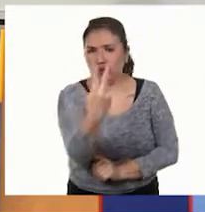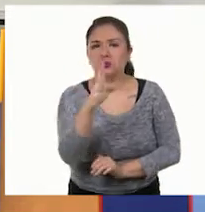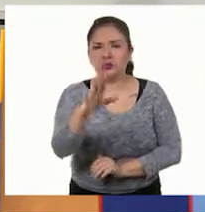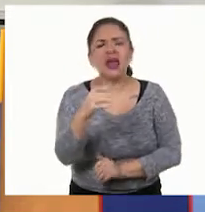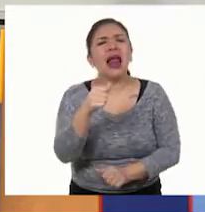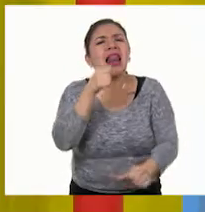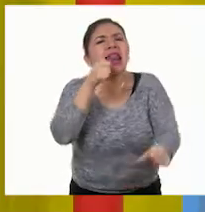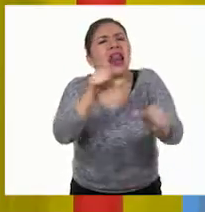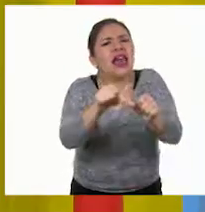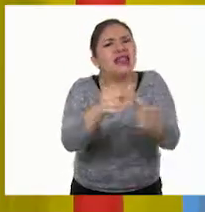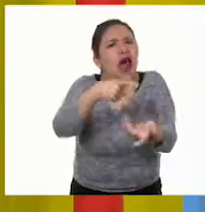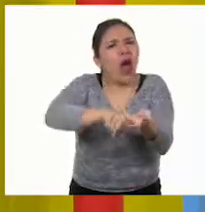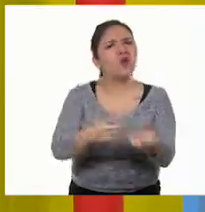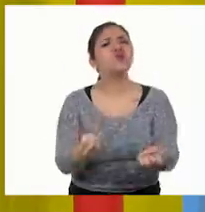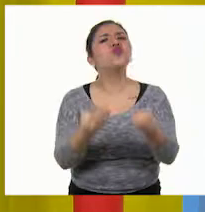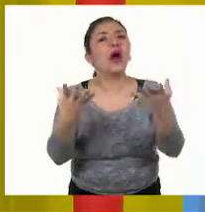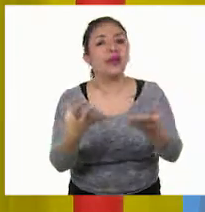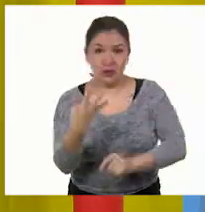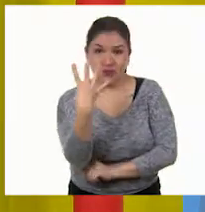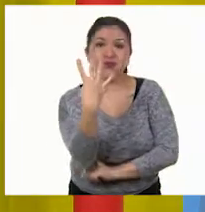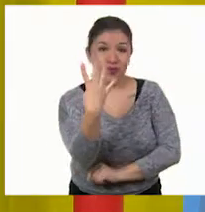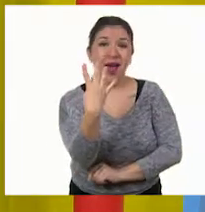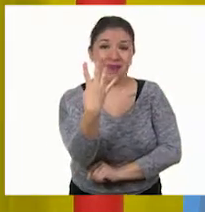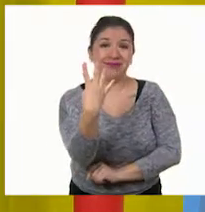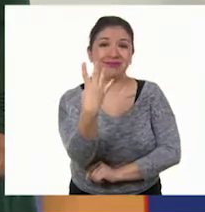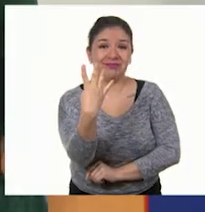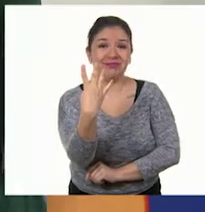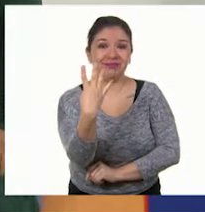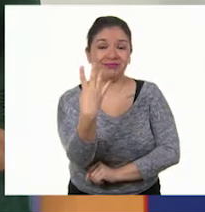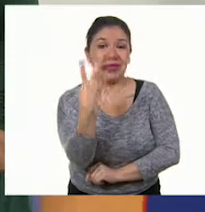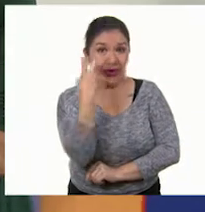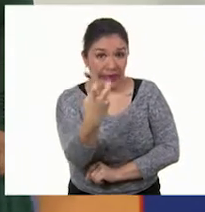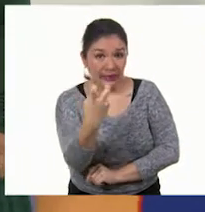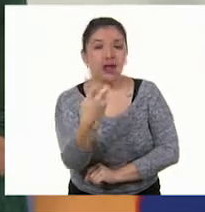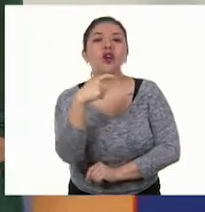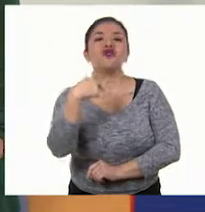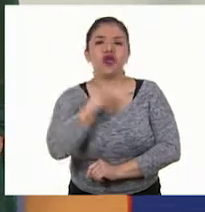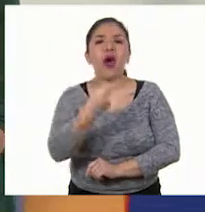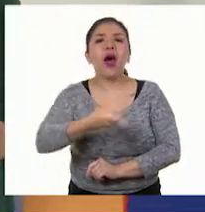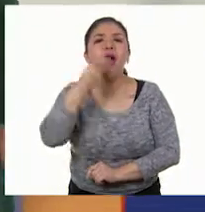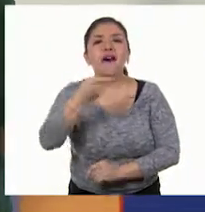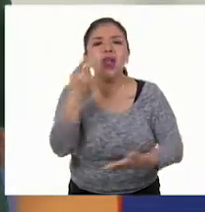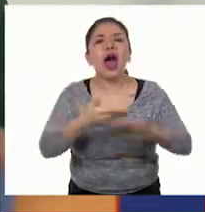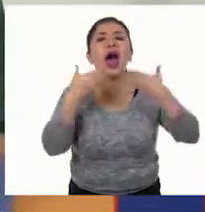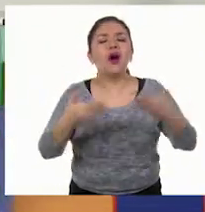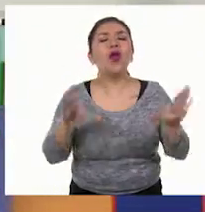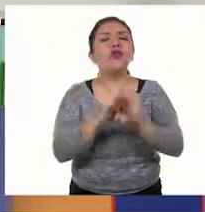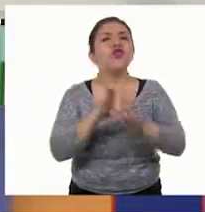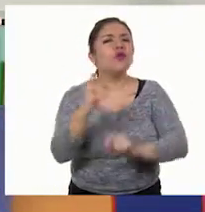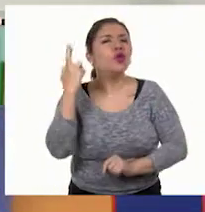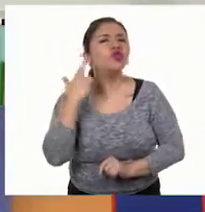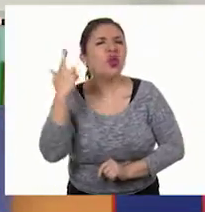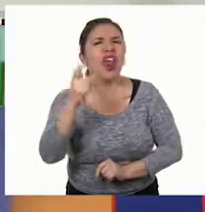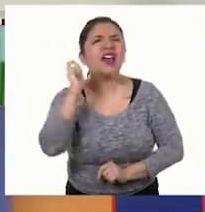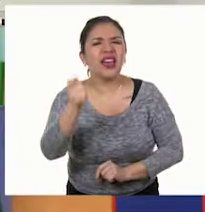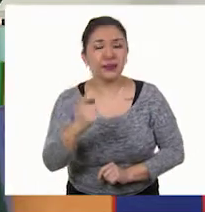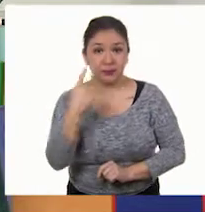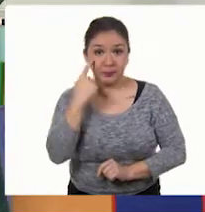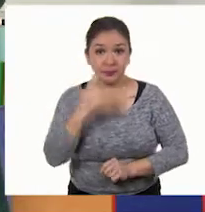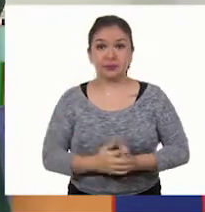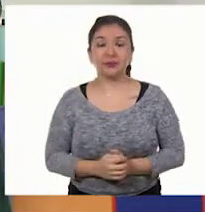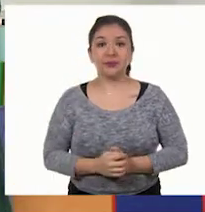tiene, Mariana? Cuatro. Cuatro. Y son, vamos a pronunciar ahora los sonidos. Fíjense, escuchen muy bien. Es